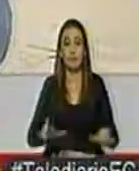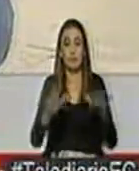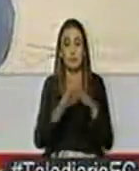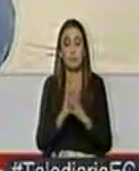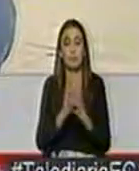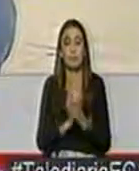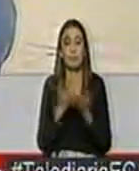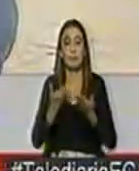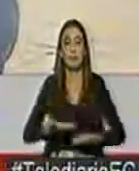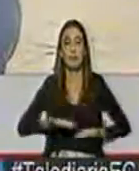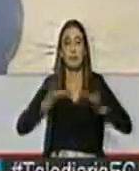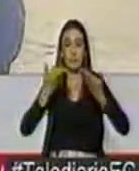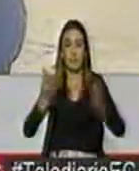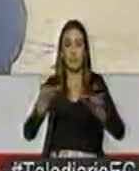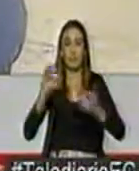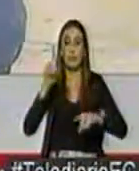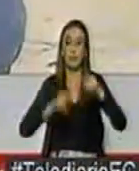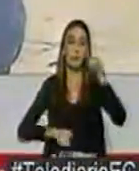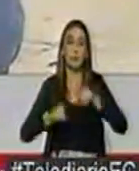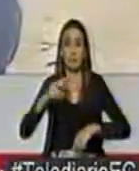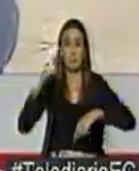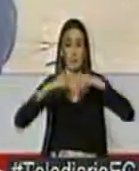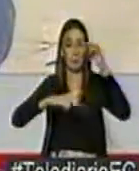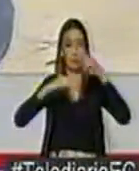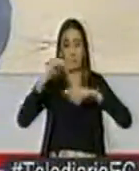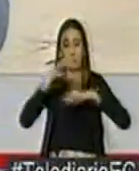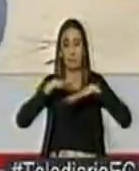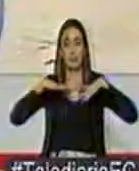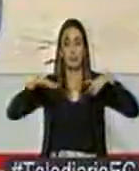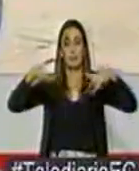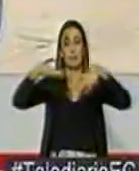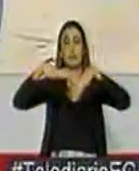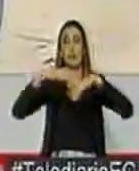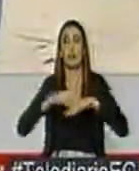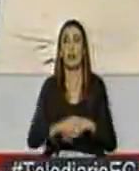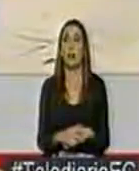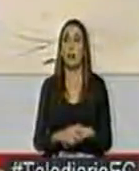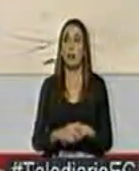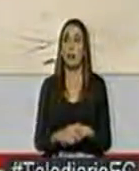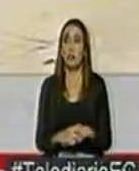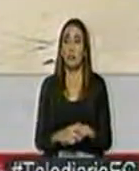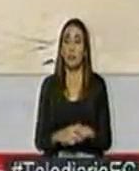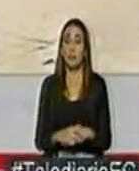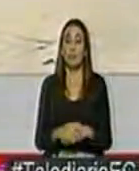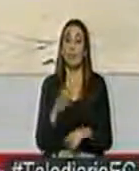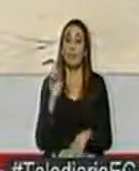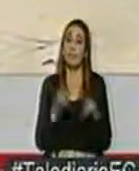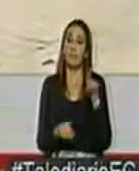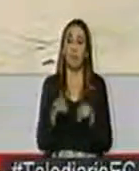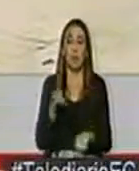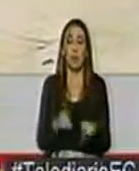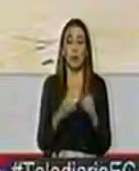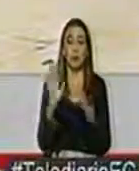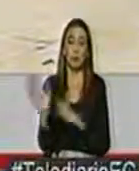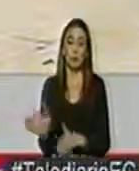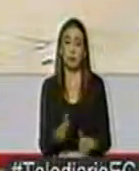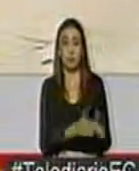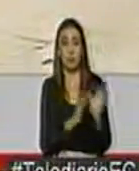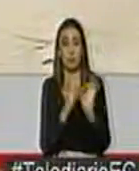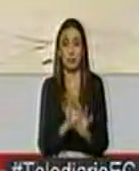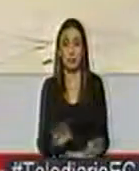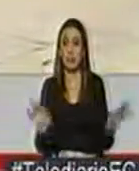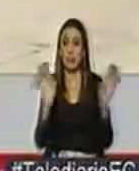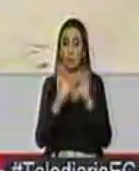los ofrecimientos y las obras en concreto que se están desarrollando en esta provincia para reactivarla? Bueno, son varias. En realidad, el gobierno está